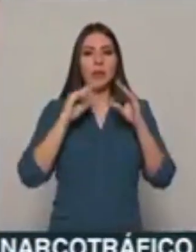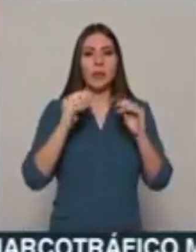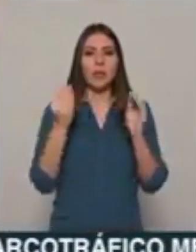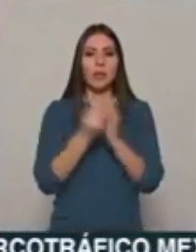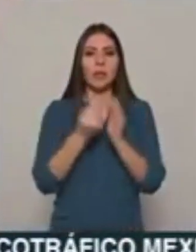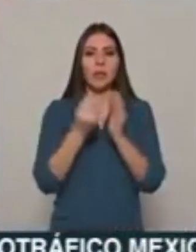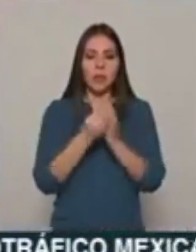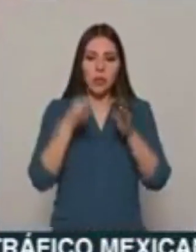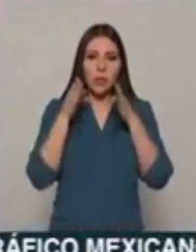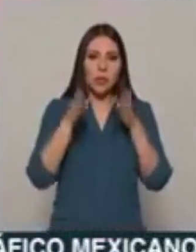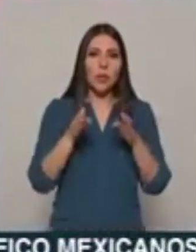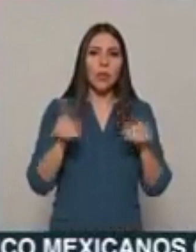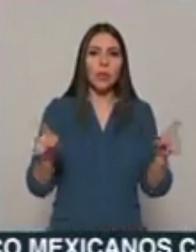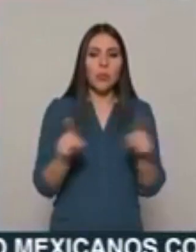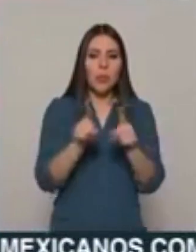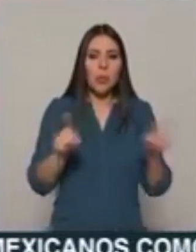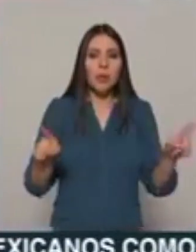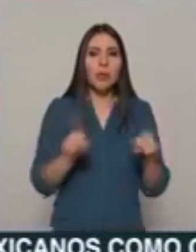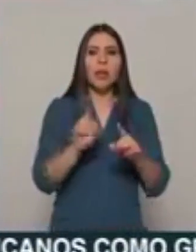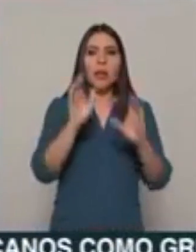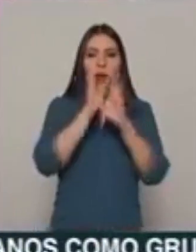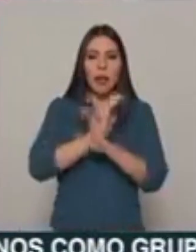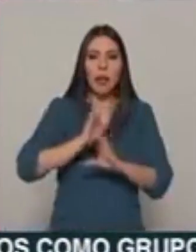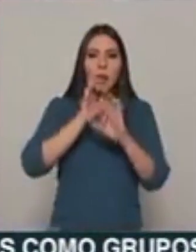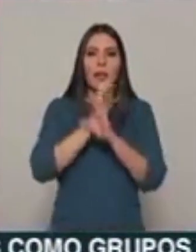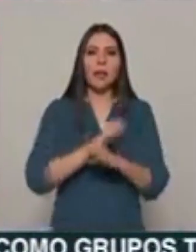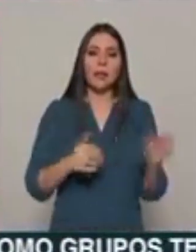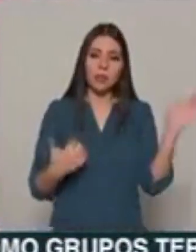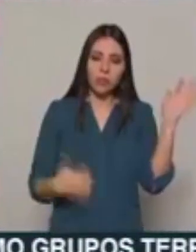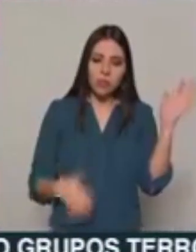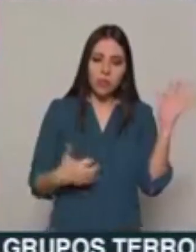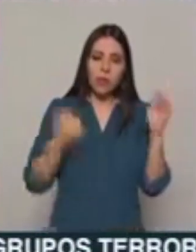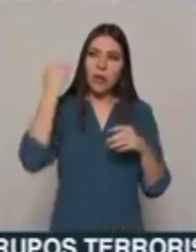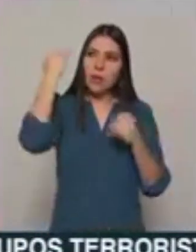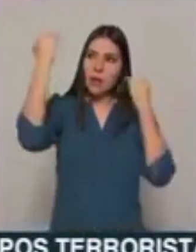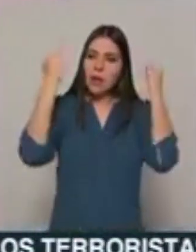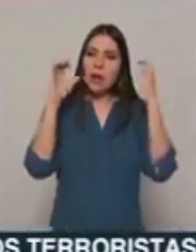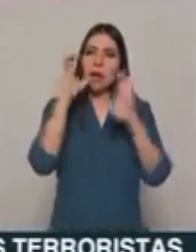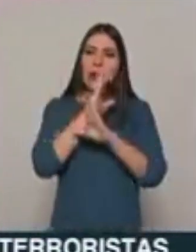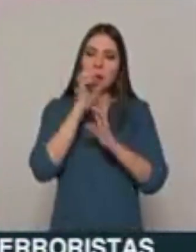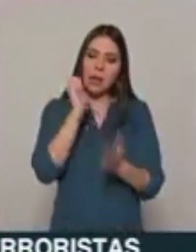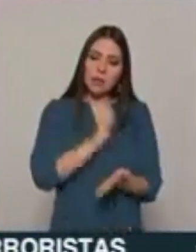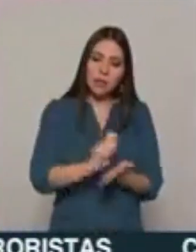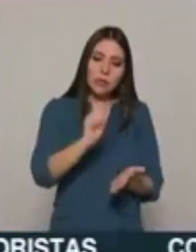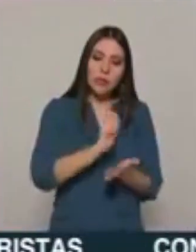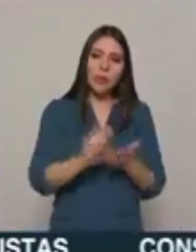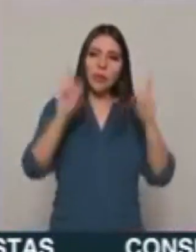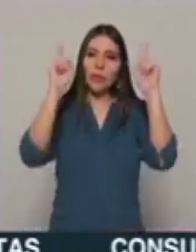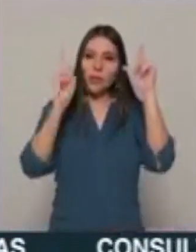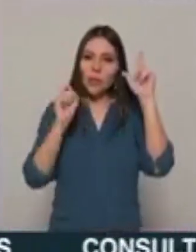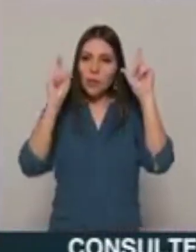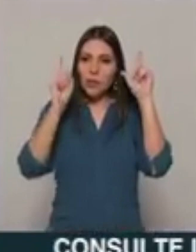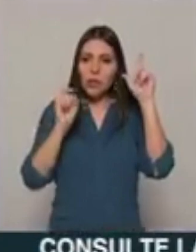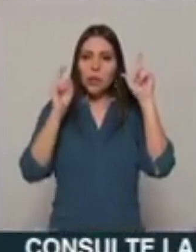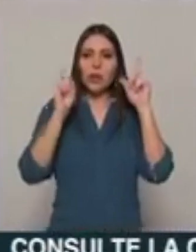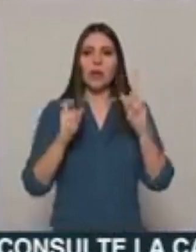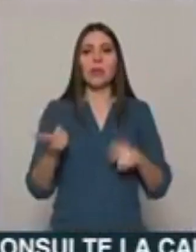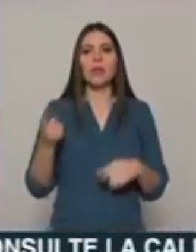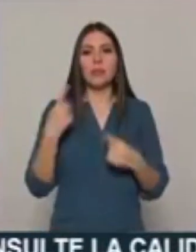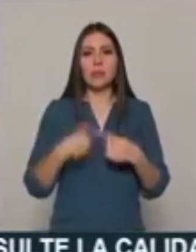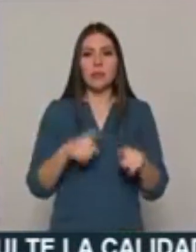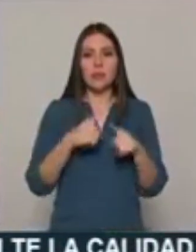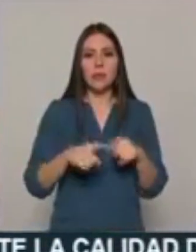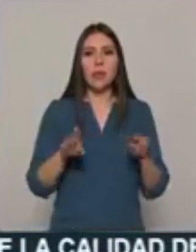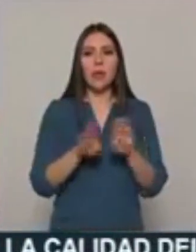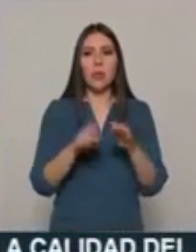música, canto, composición, guitarra, batería, fotografía y cómo hacer un fanzine. Con este colectivo busca